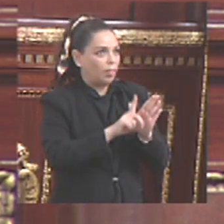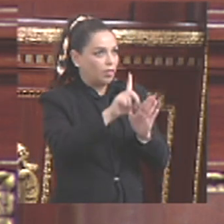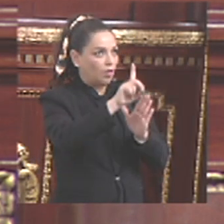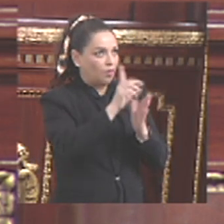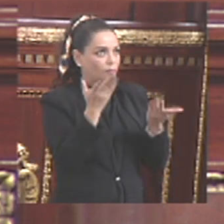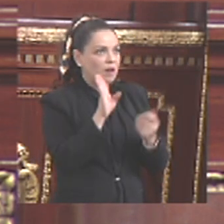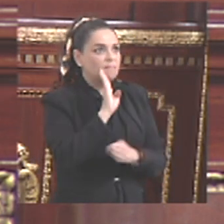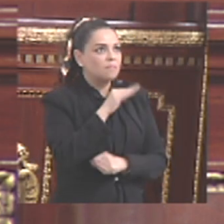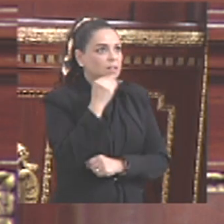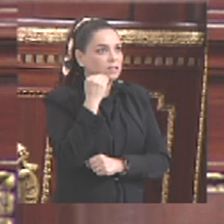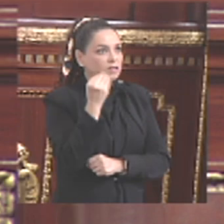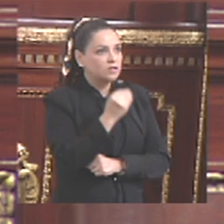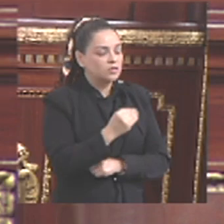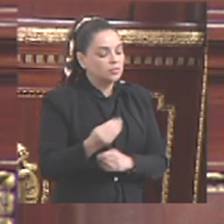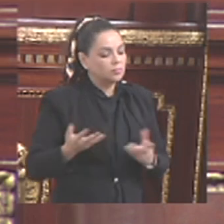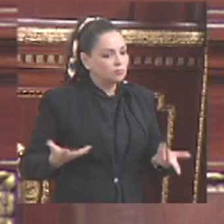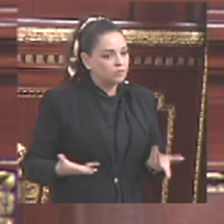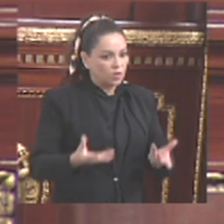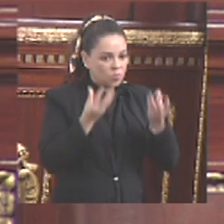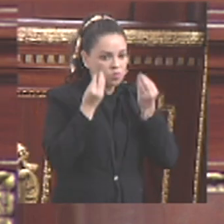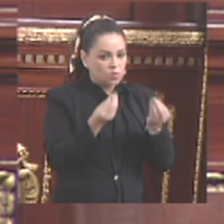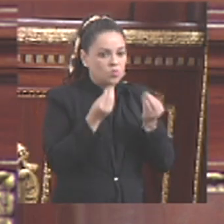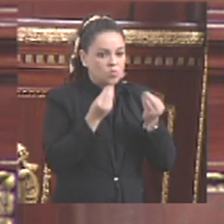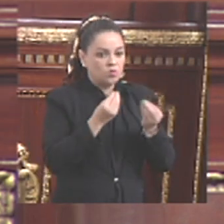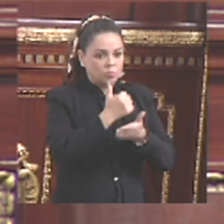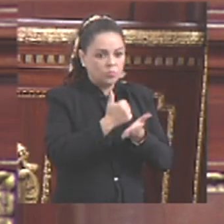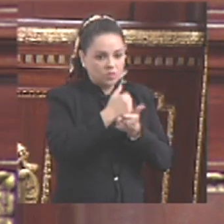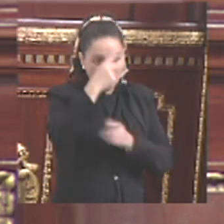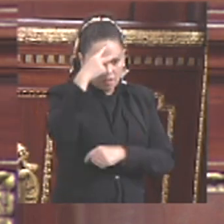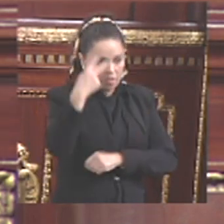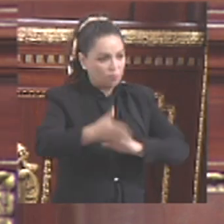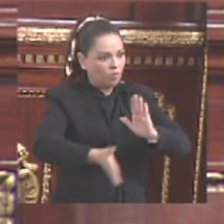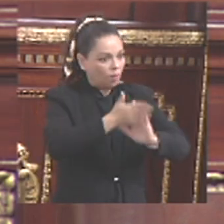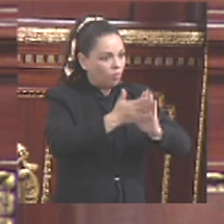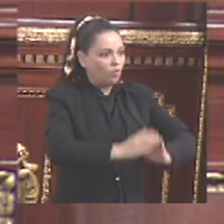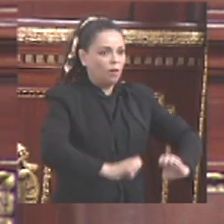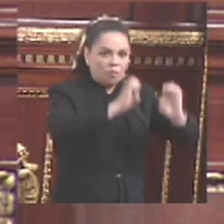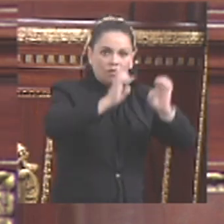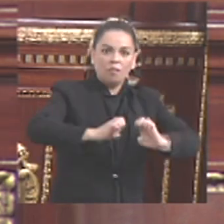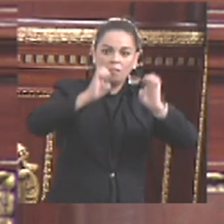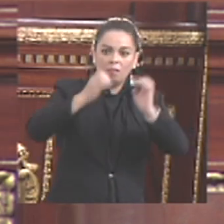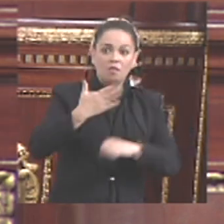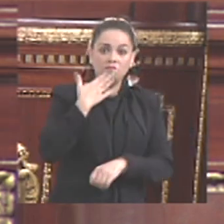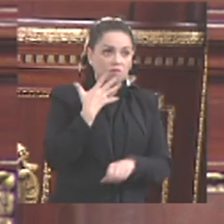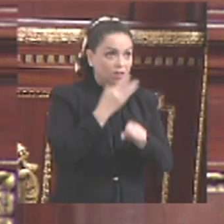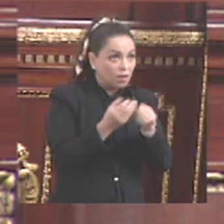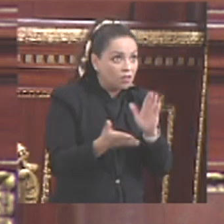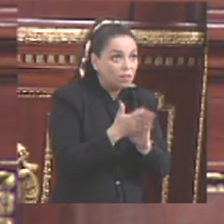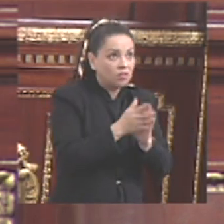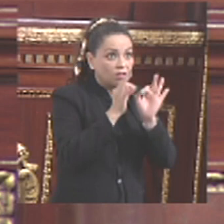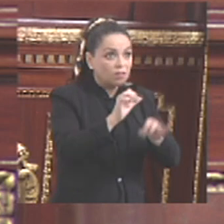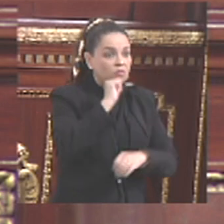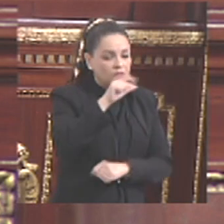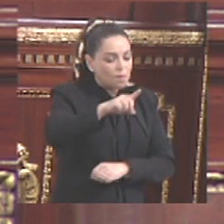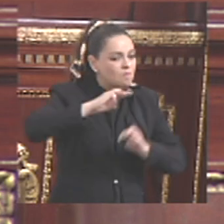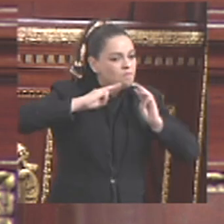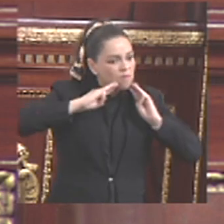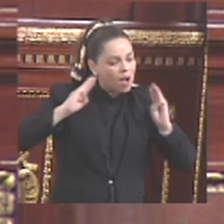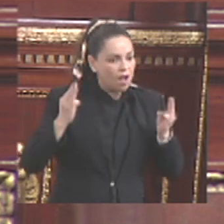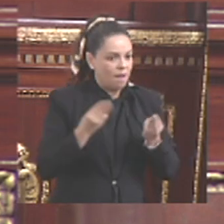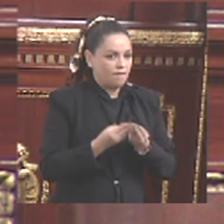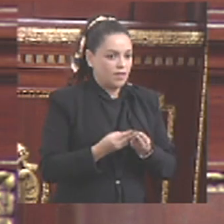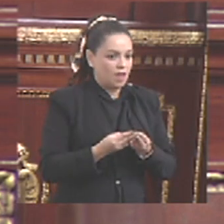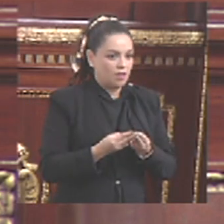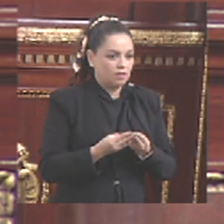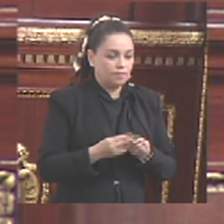se llenó de construcciones ilegales toda nuestra Ciudad de México. Compañeras y compañeros diputados, la profunda huella que